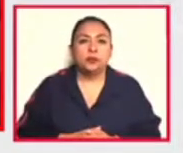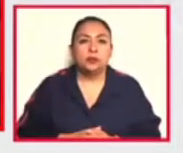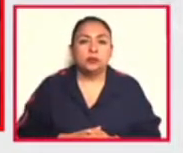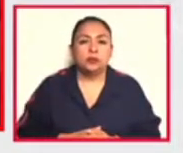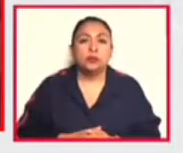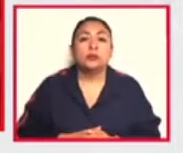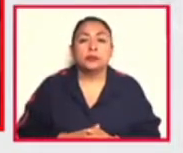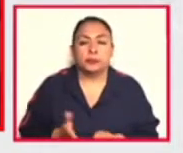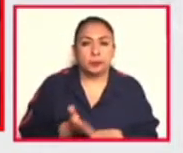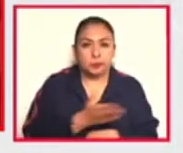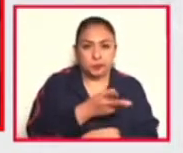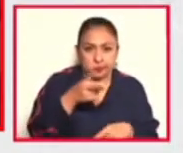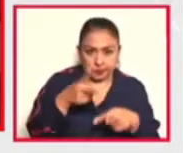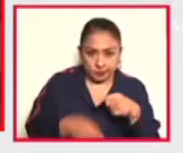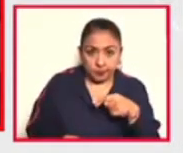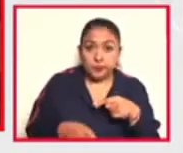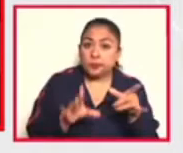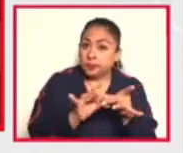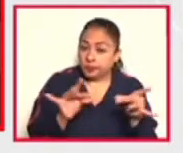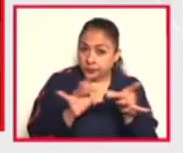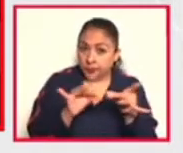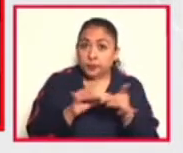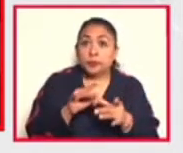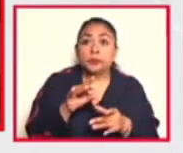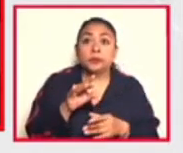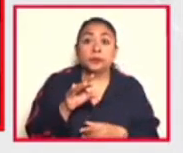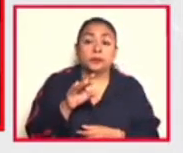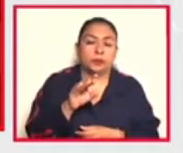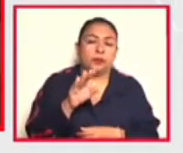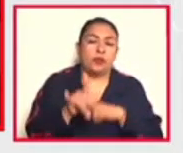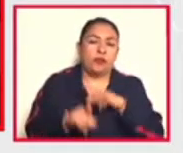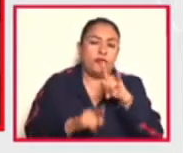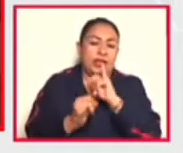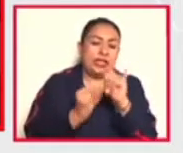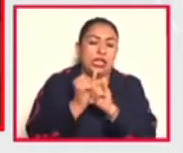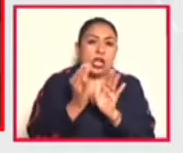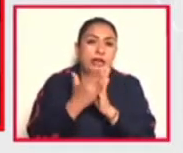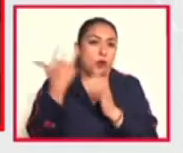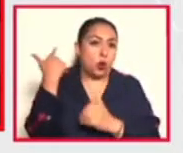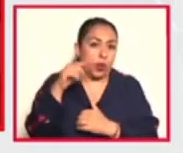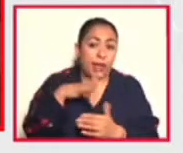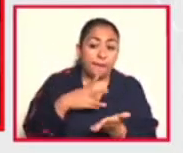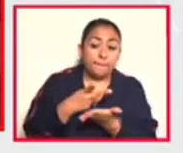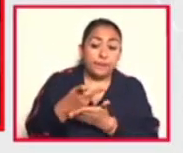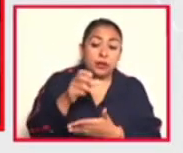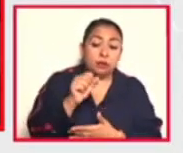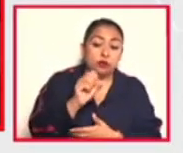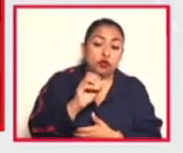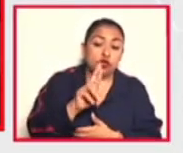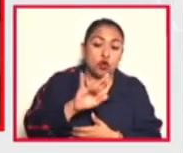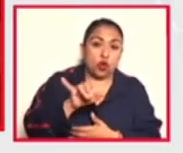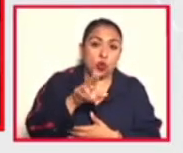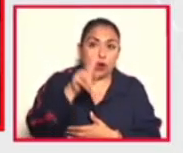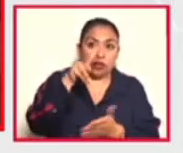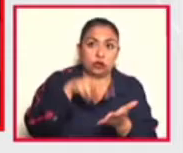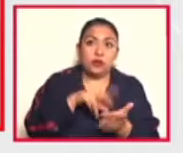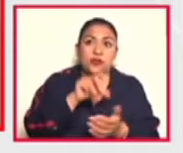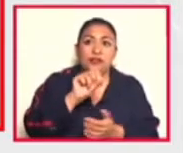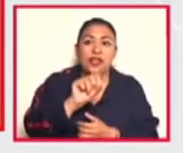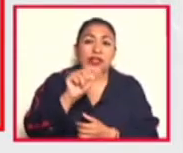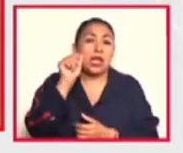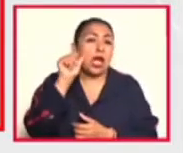Antes de la pausa, les comentamos que la Feria Internacional del Libro de Guadalajara otorgó el premio Sor Juana 2020 a la escritora